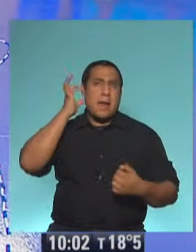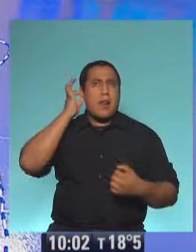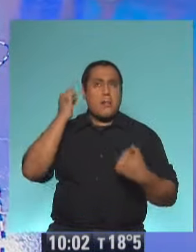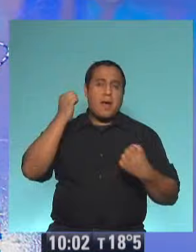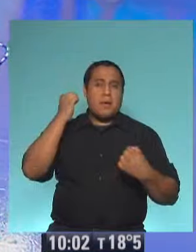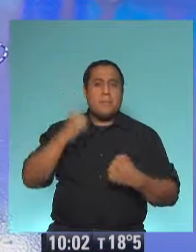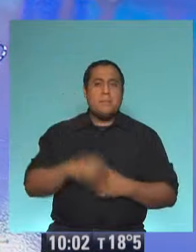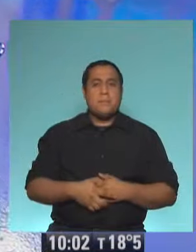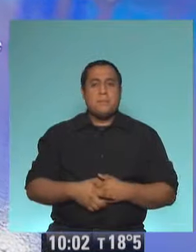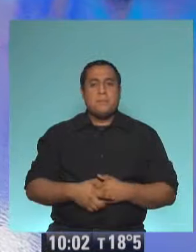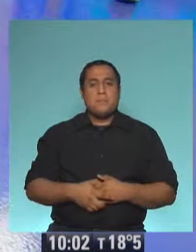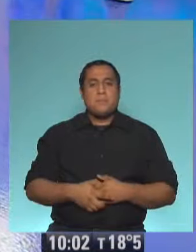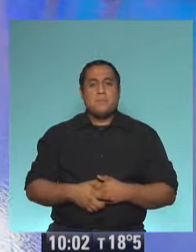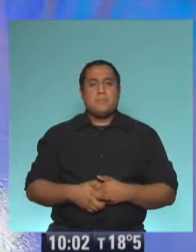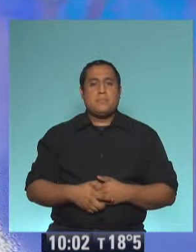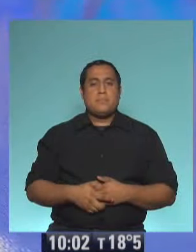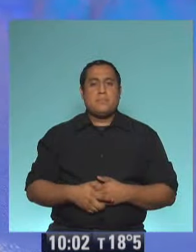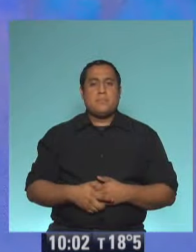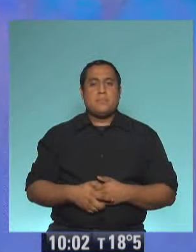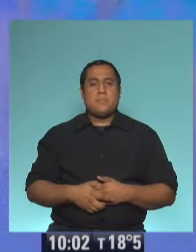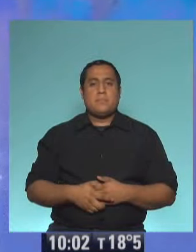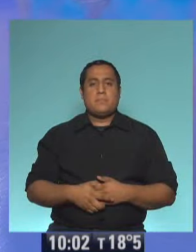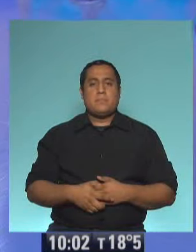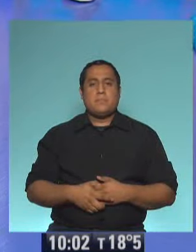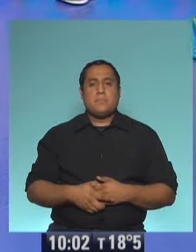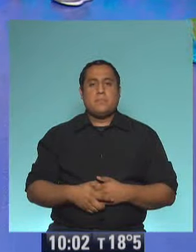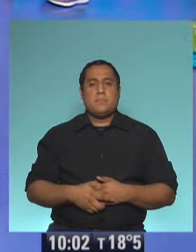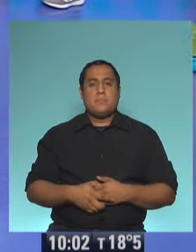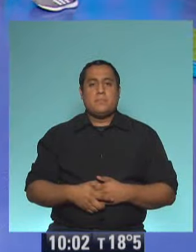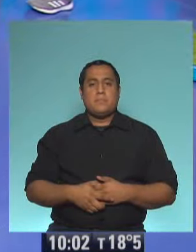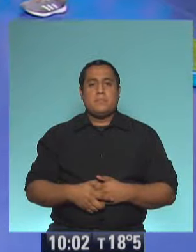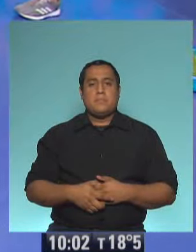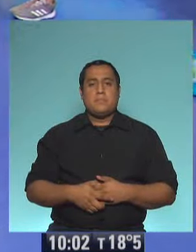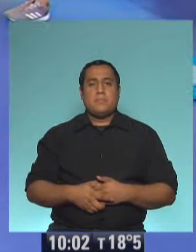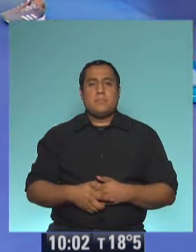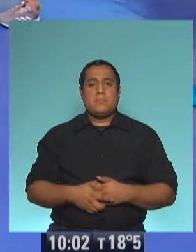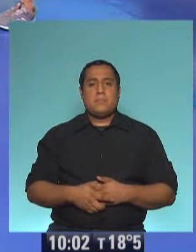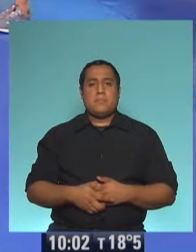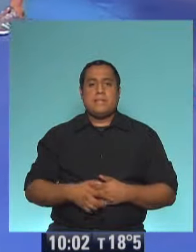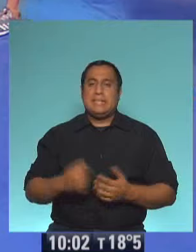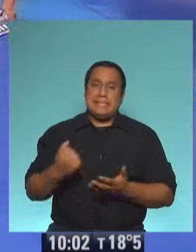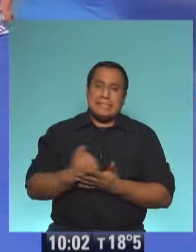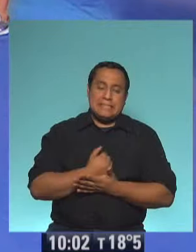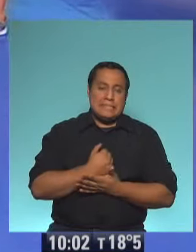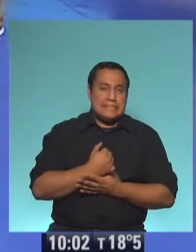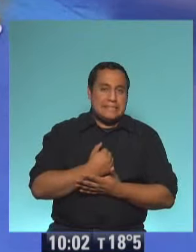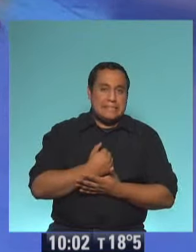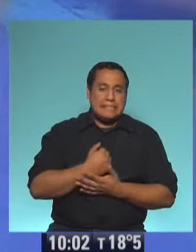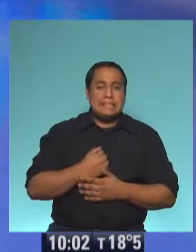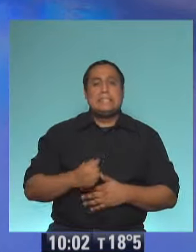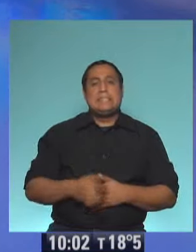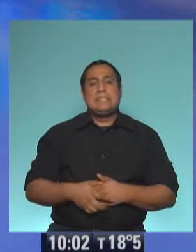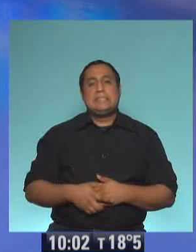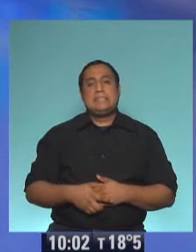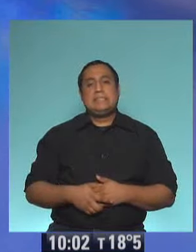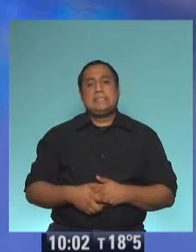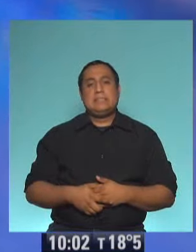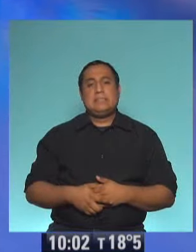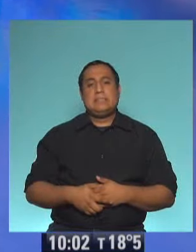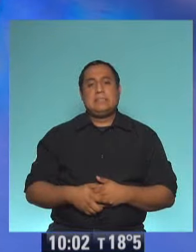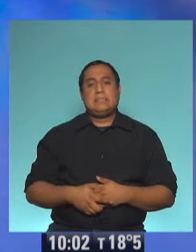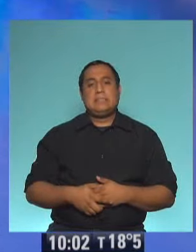la quieren montar. Si yo fuera Maradona. A ver, mira. Jugaría con los pies. Si yo fuera más. ¡Ay, pero qué! Diego, Néstor, no te